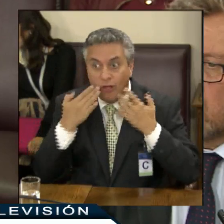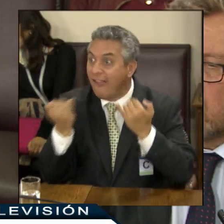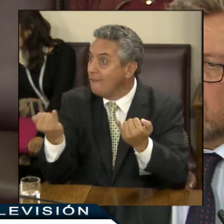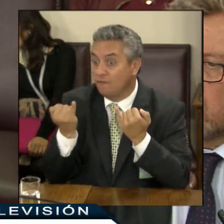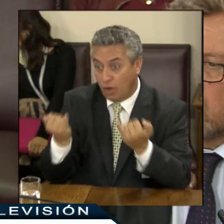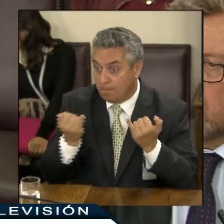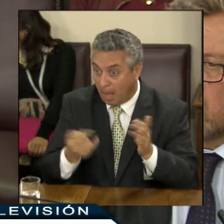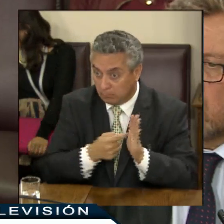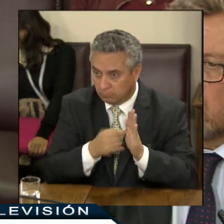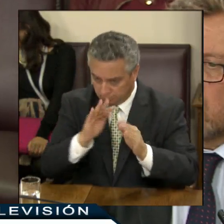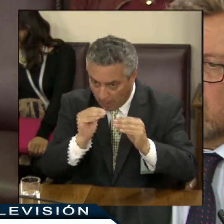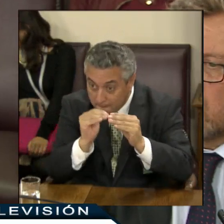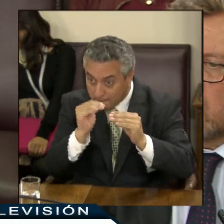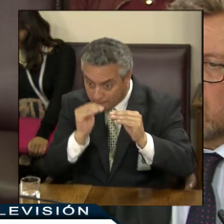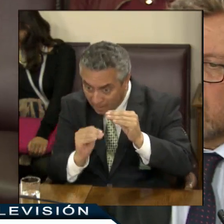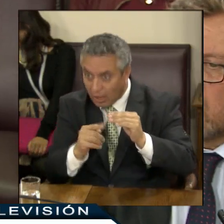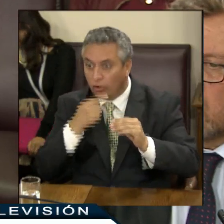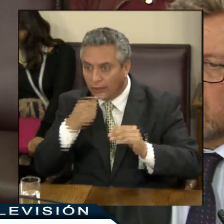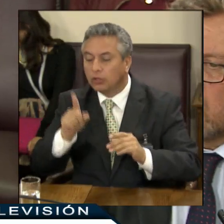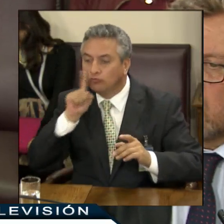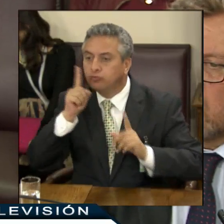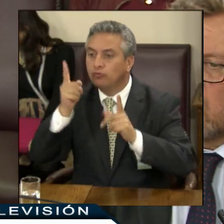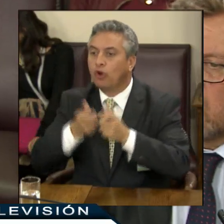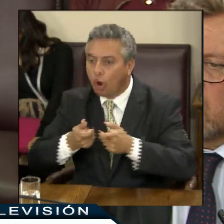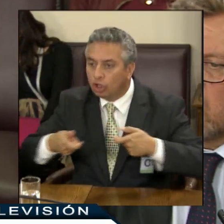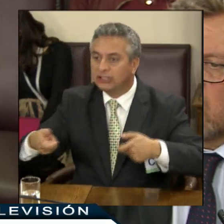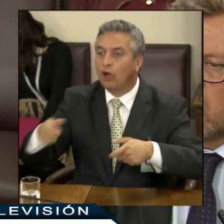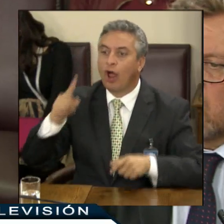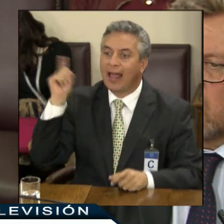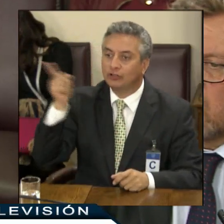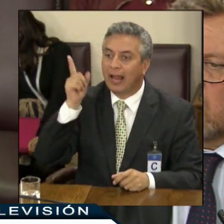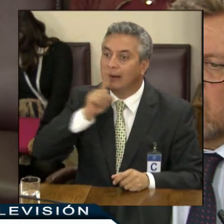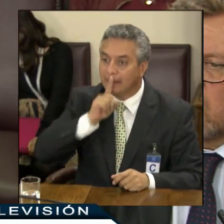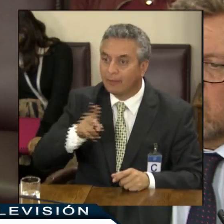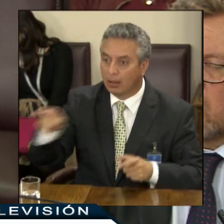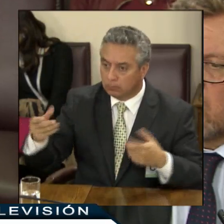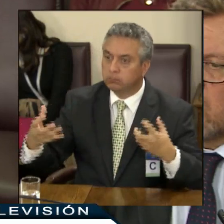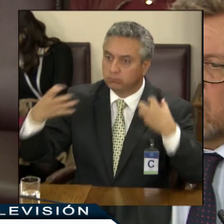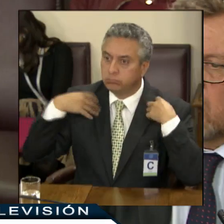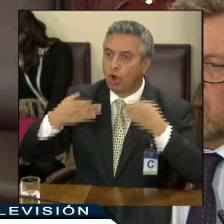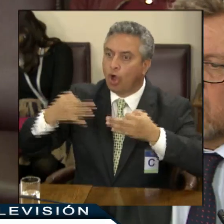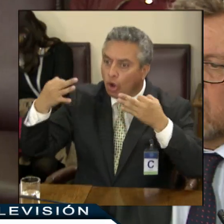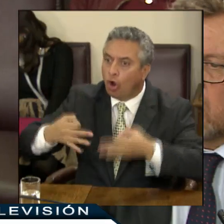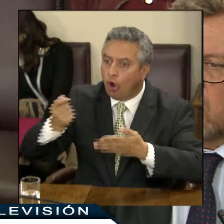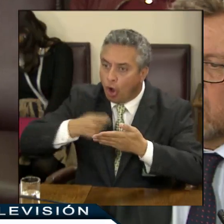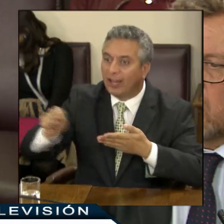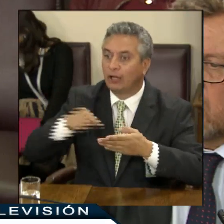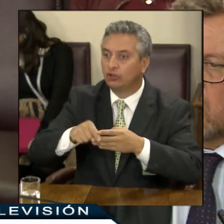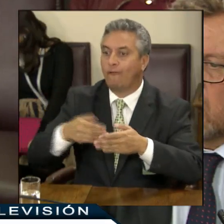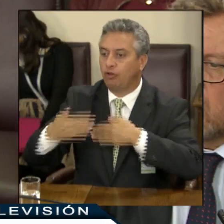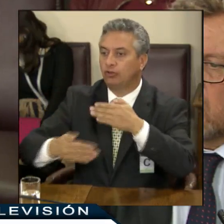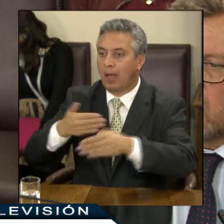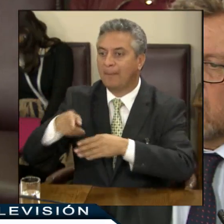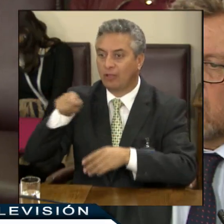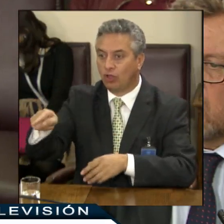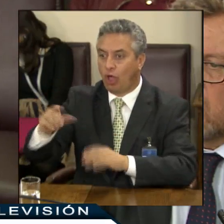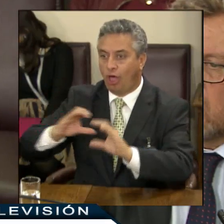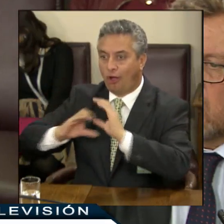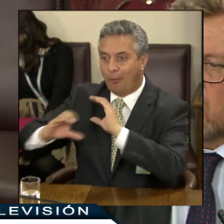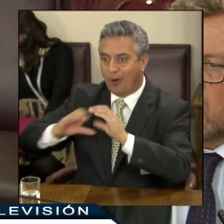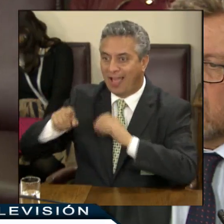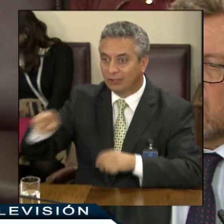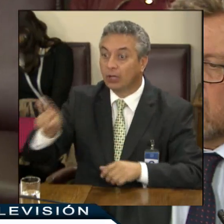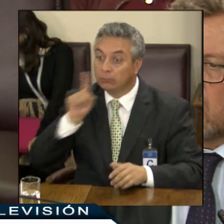arreón seguido señala habrá un consejo nacional de televisión encargado de velar por el correcto funcionamiento de este medio de comunicación